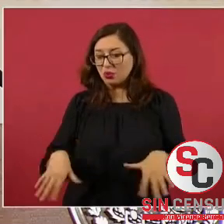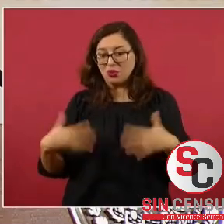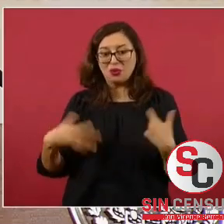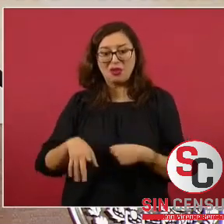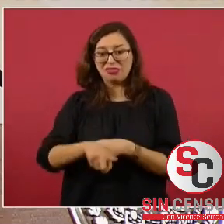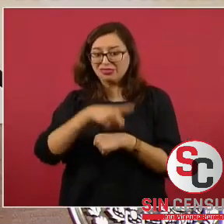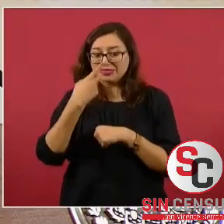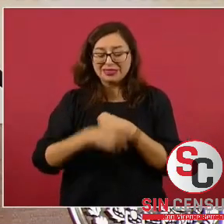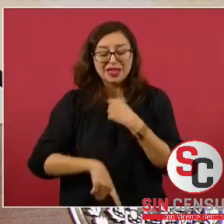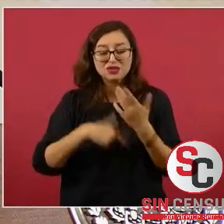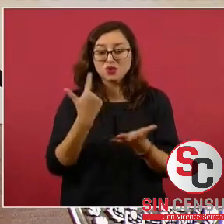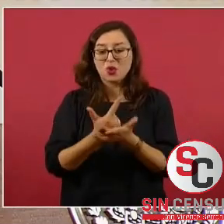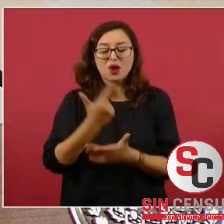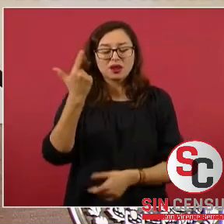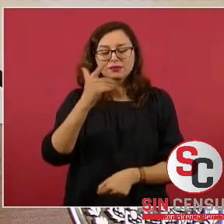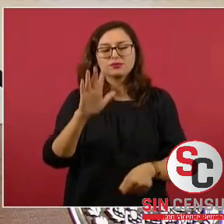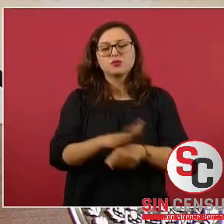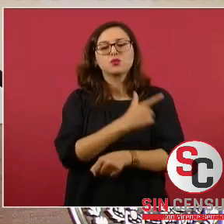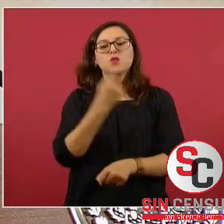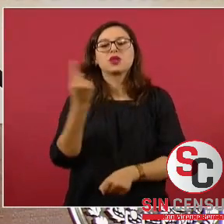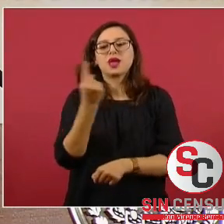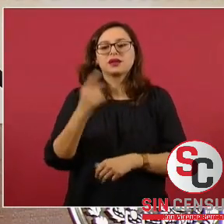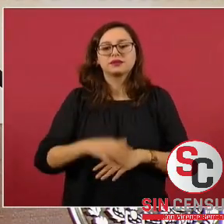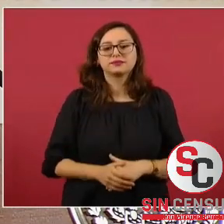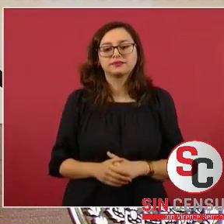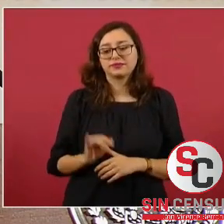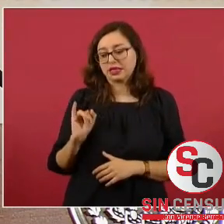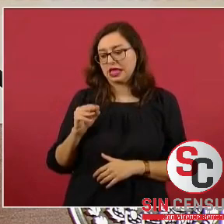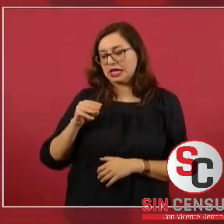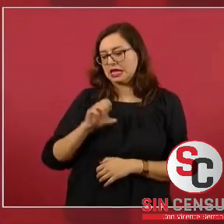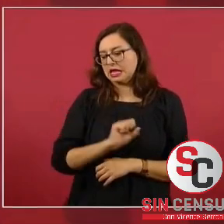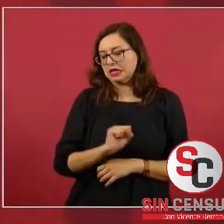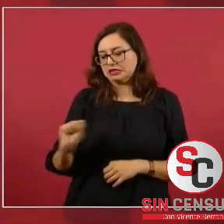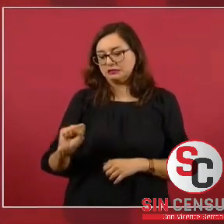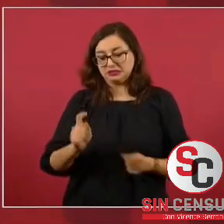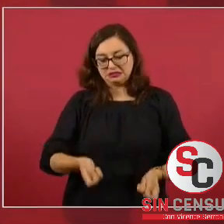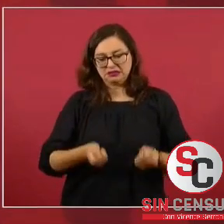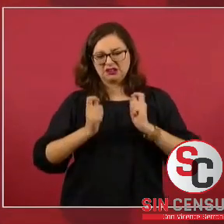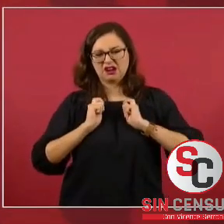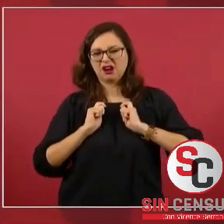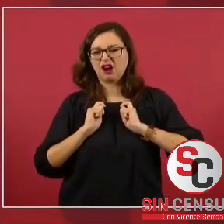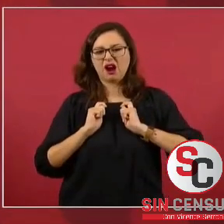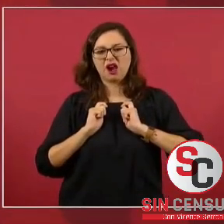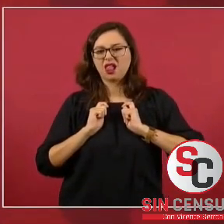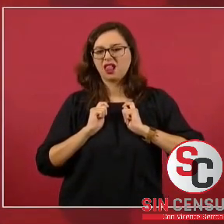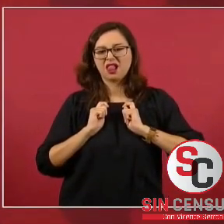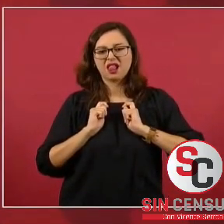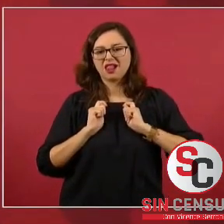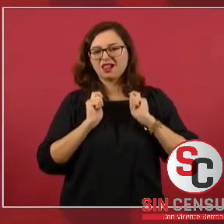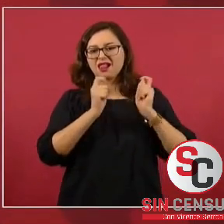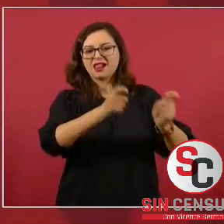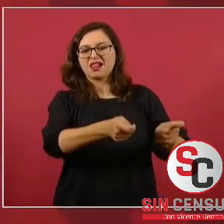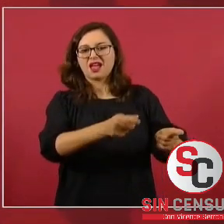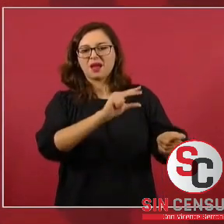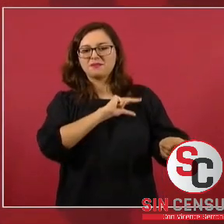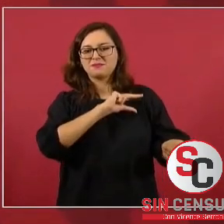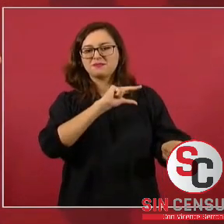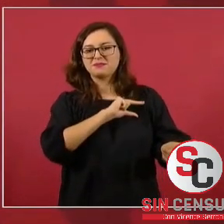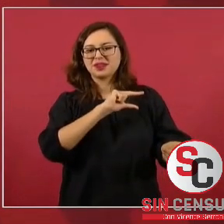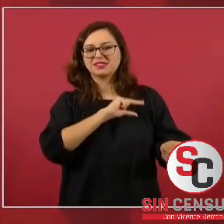que tenía la responsabilidad de administrar, de manejar las guarderías,